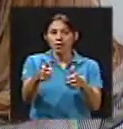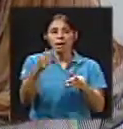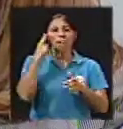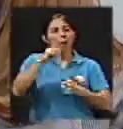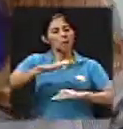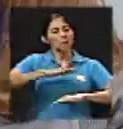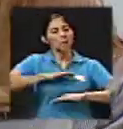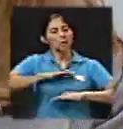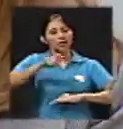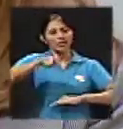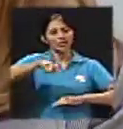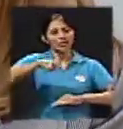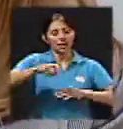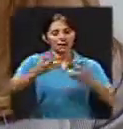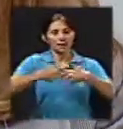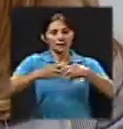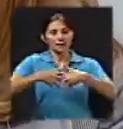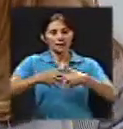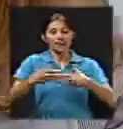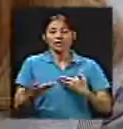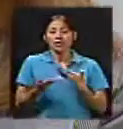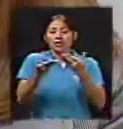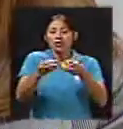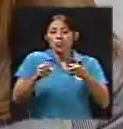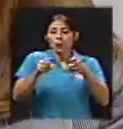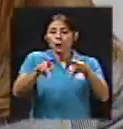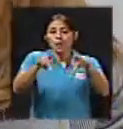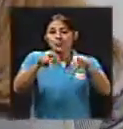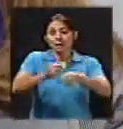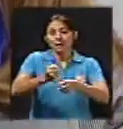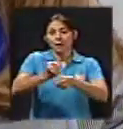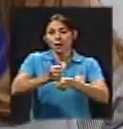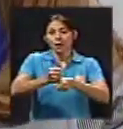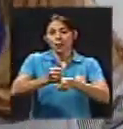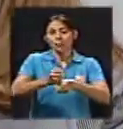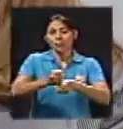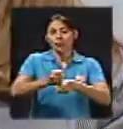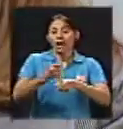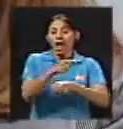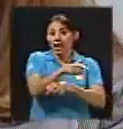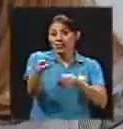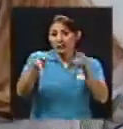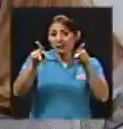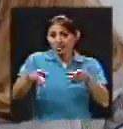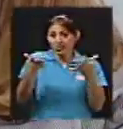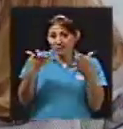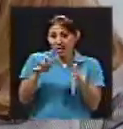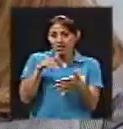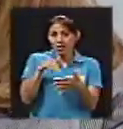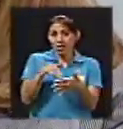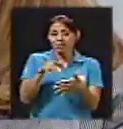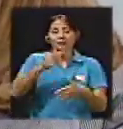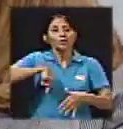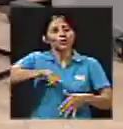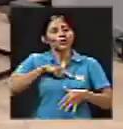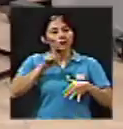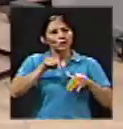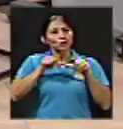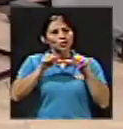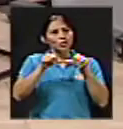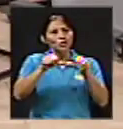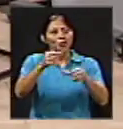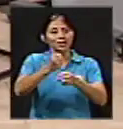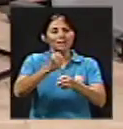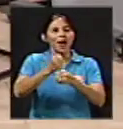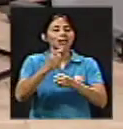de las empresas y brindando las oportunidades de trabajo a aquellas personas que han estado estudiando. Me parece que debemos de continuar trabajando en la simplificación